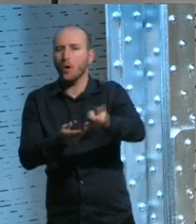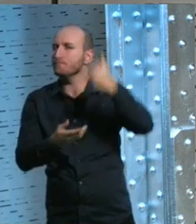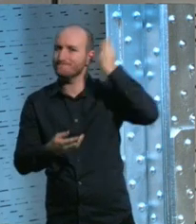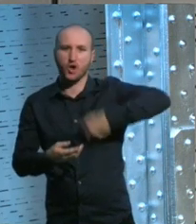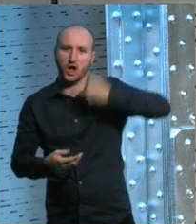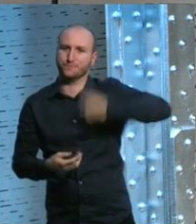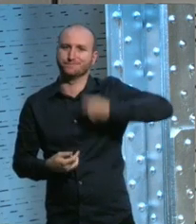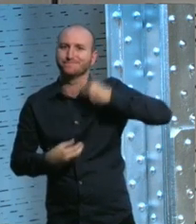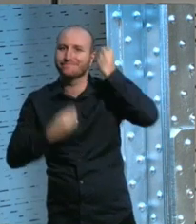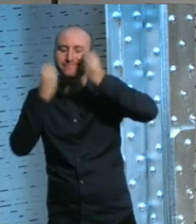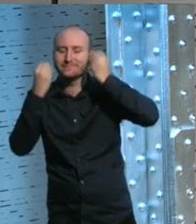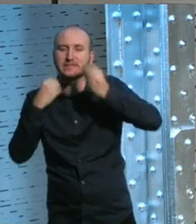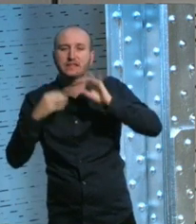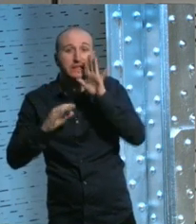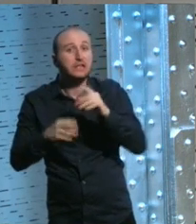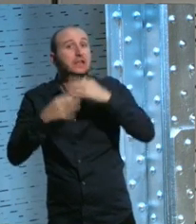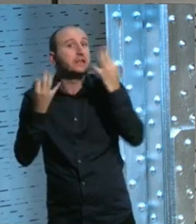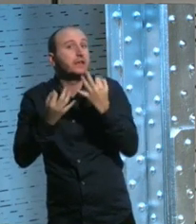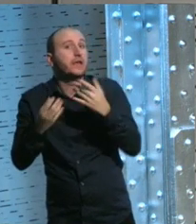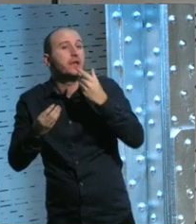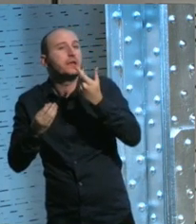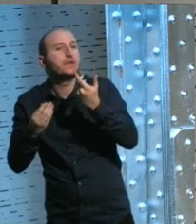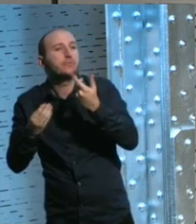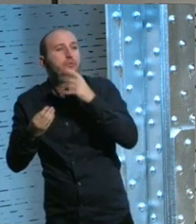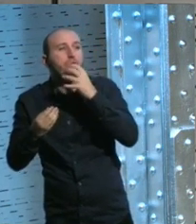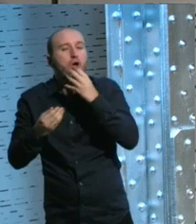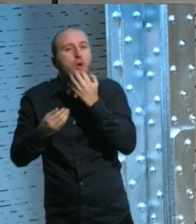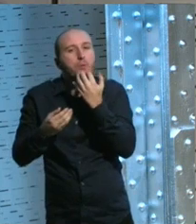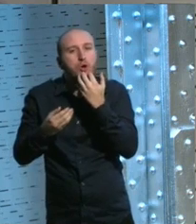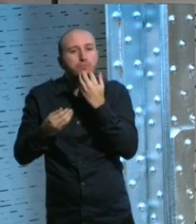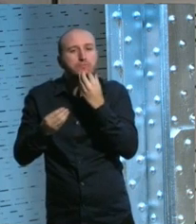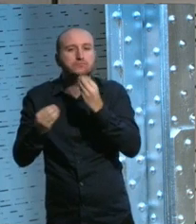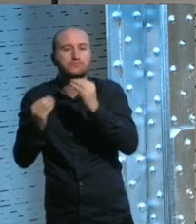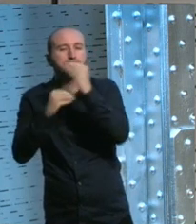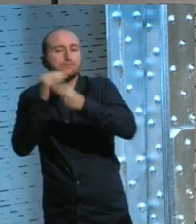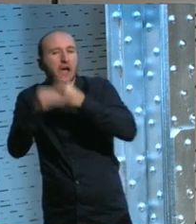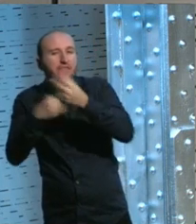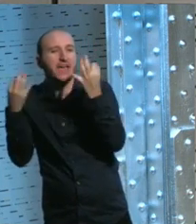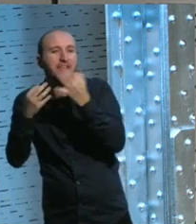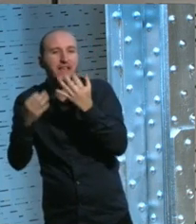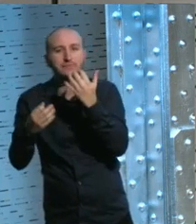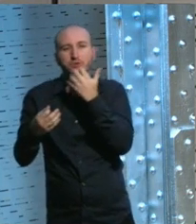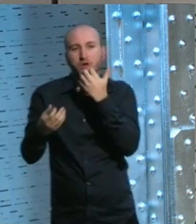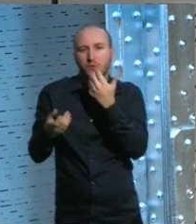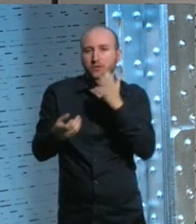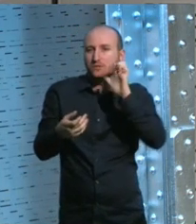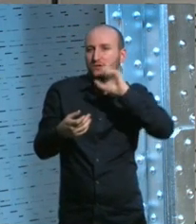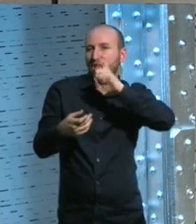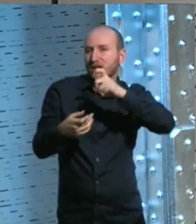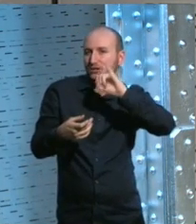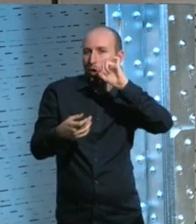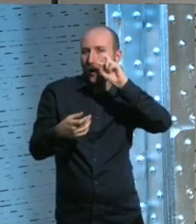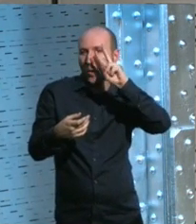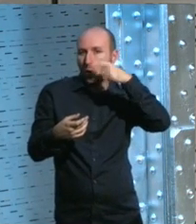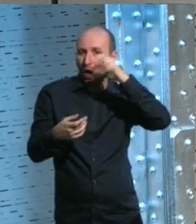Entonces hicieron en vez de un incubador, ellos hacen excubadores, Quiere decir,